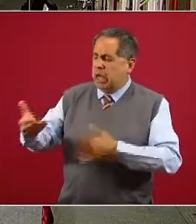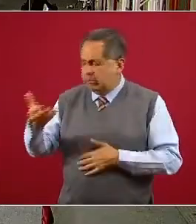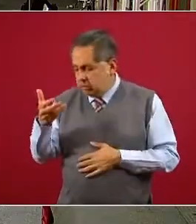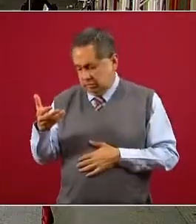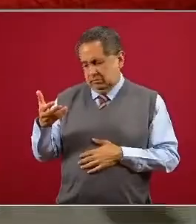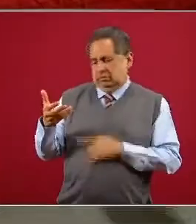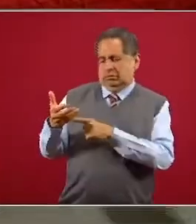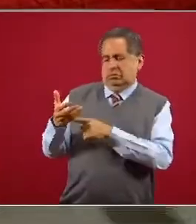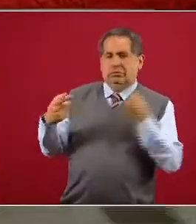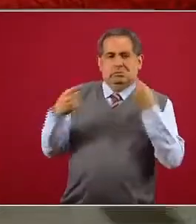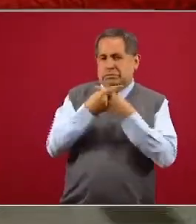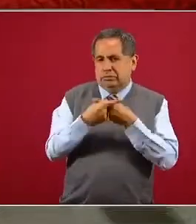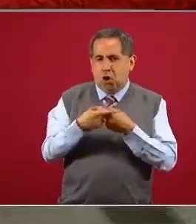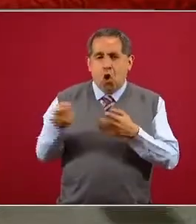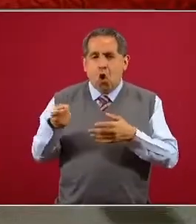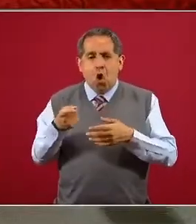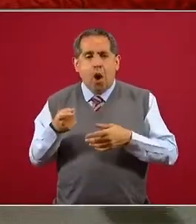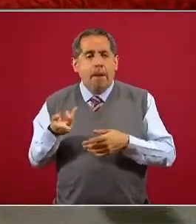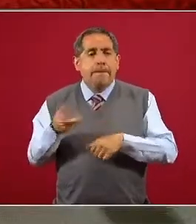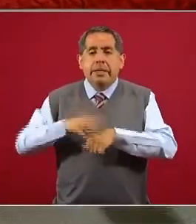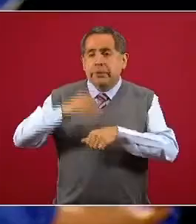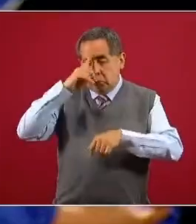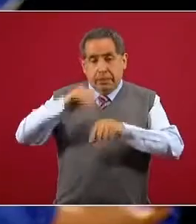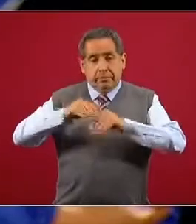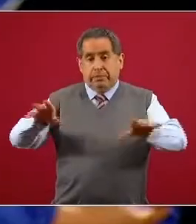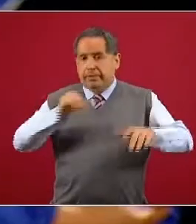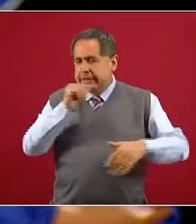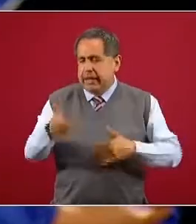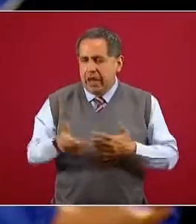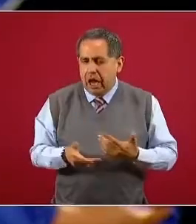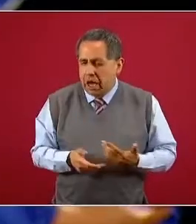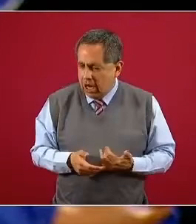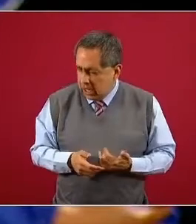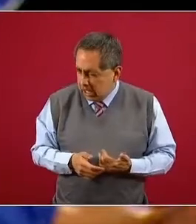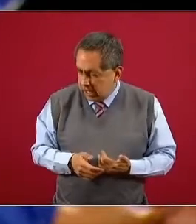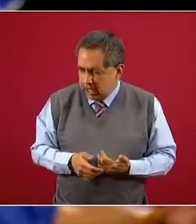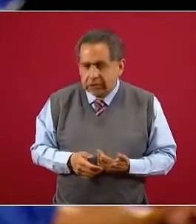rápidas, ni con distribuidores autorizados. Mi pregunta,